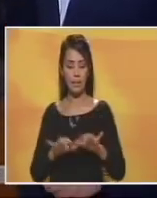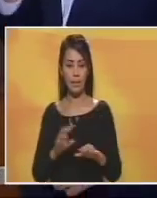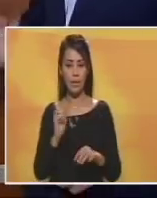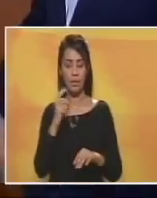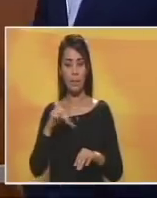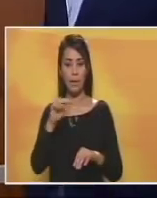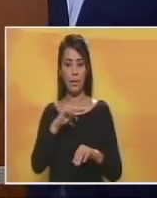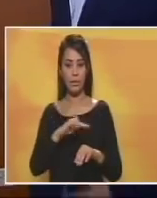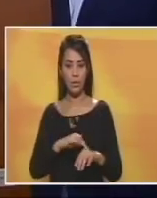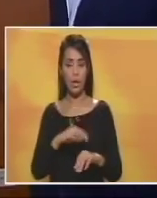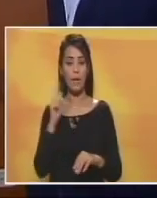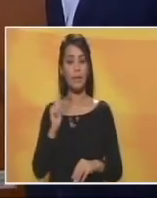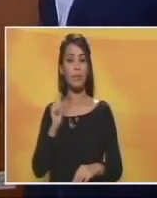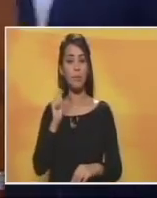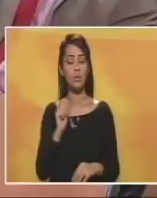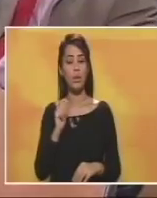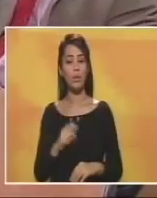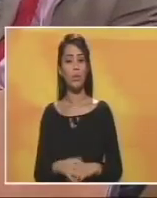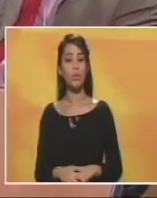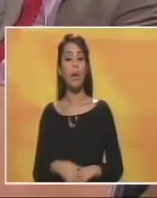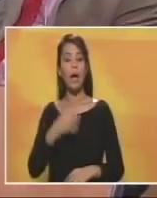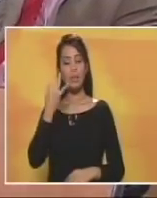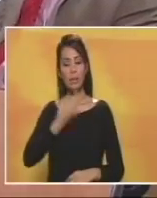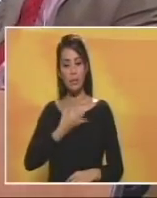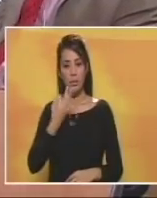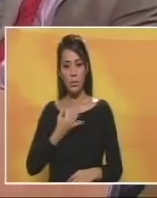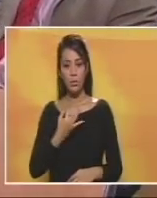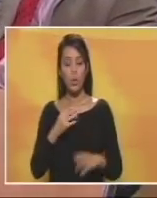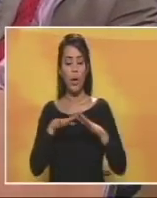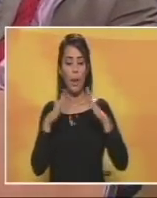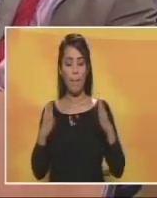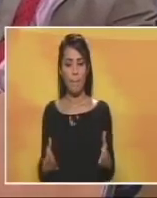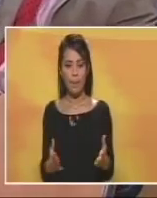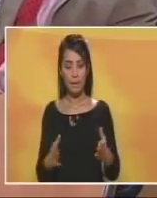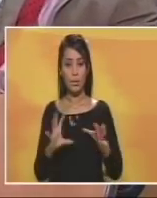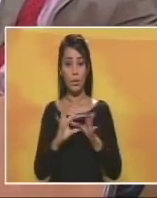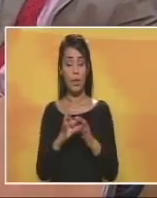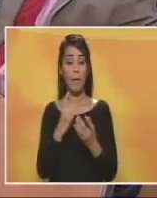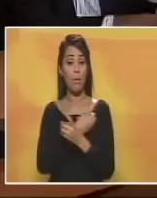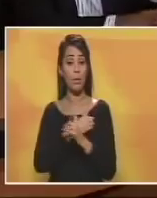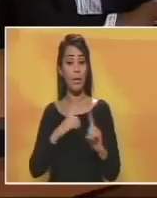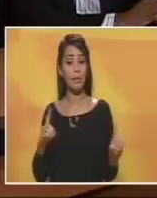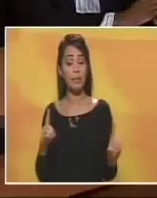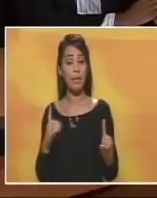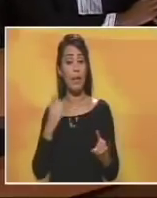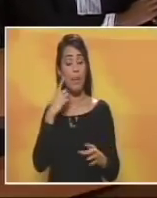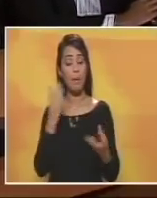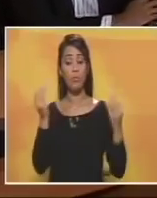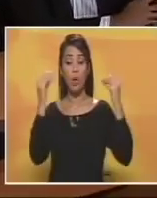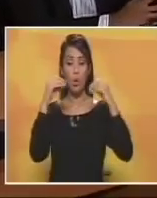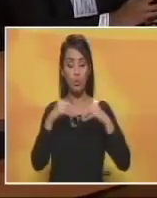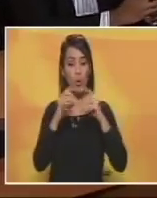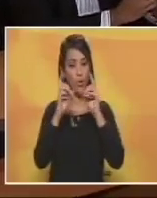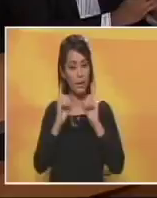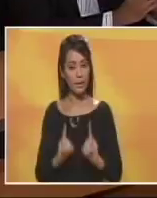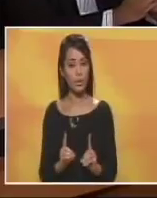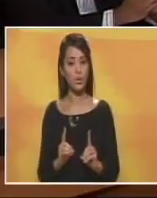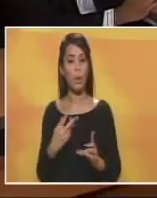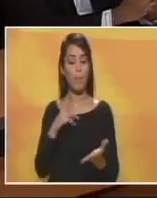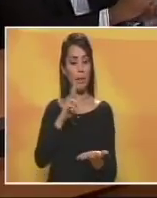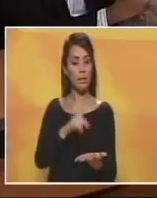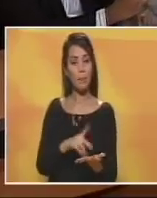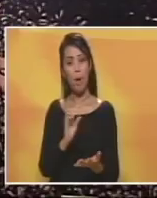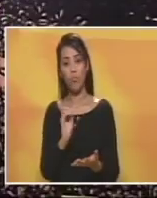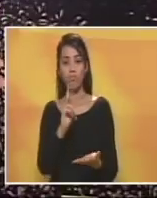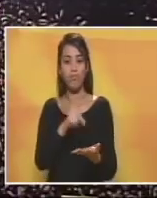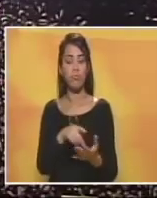Asamblea Nacional, diputado Negal Morales, quien aseguró que la Mesa de la Unidad Democrática debe tomar en consenso la decisión si participa o no en las